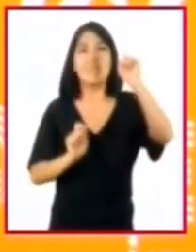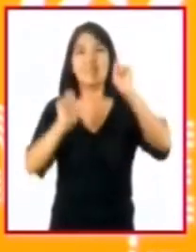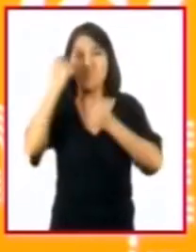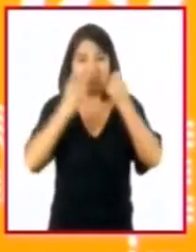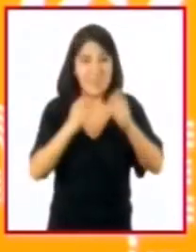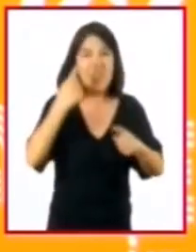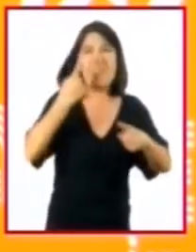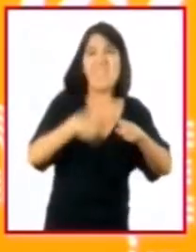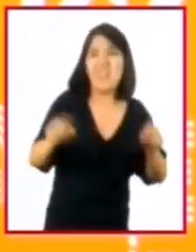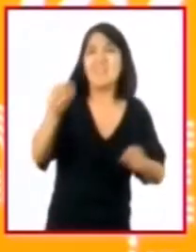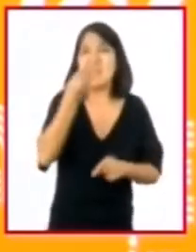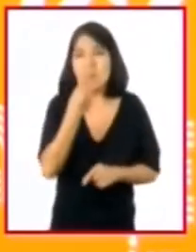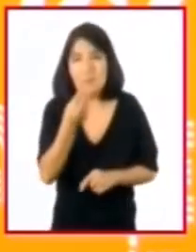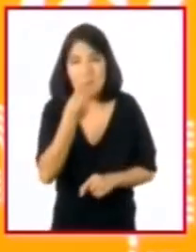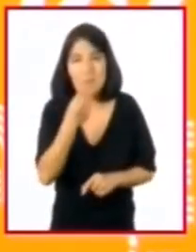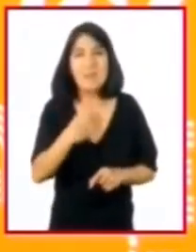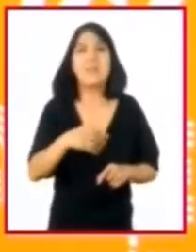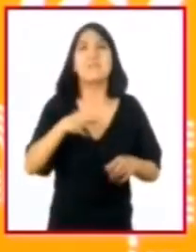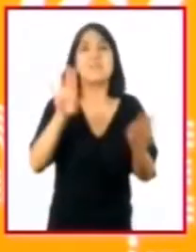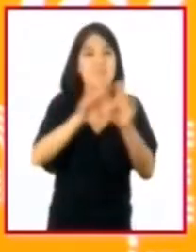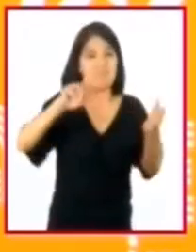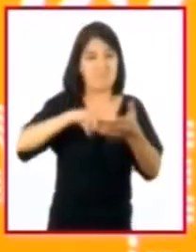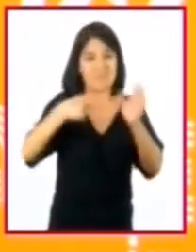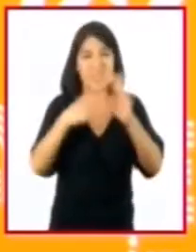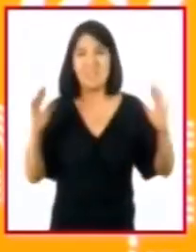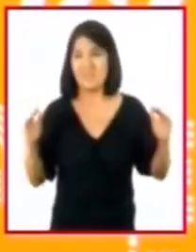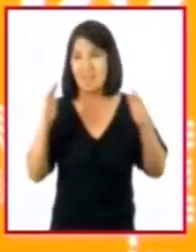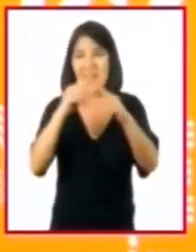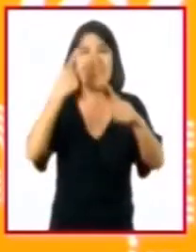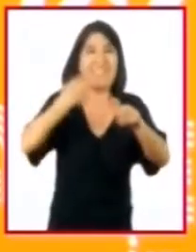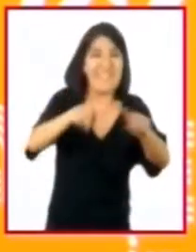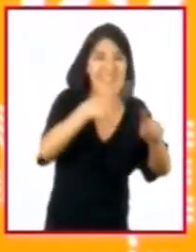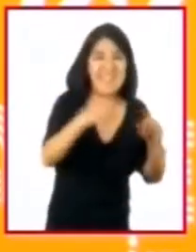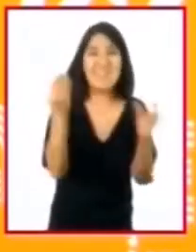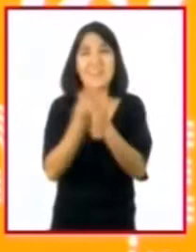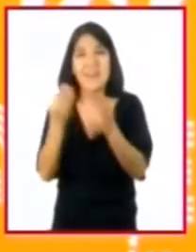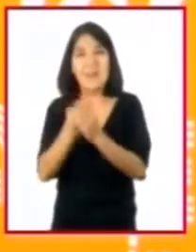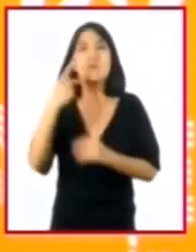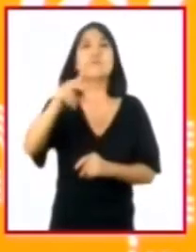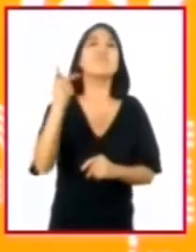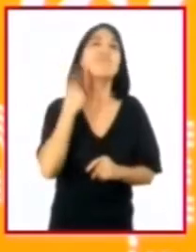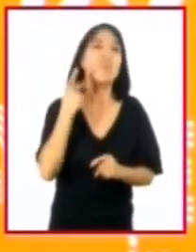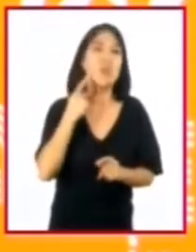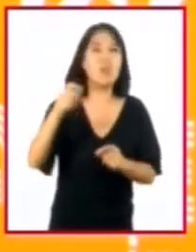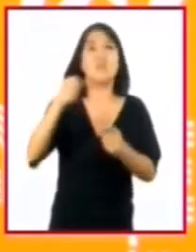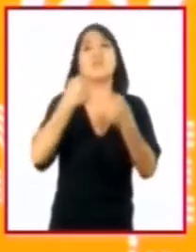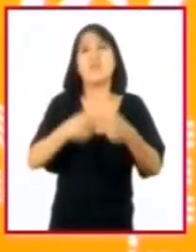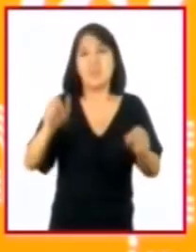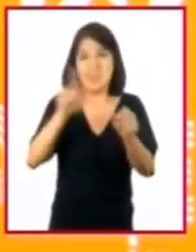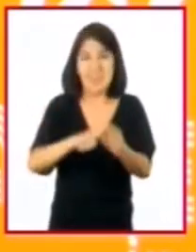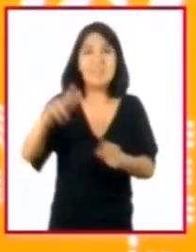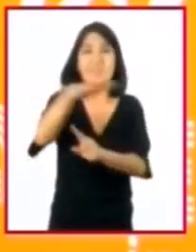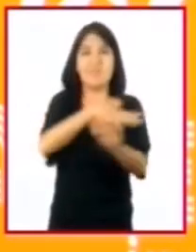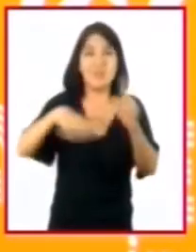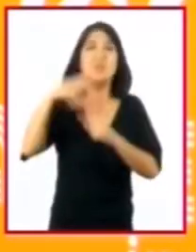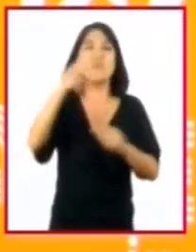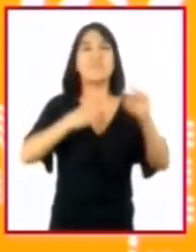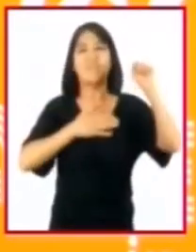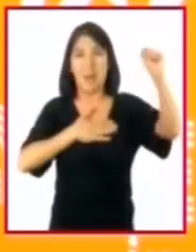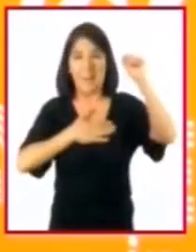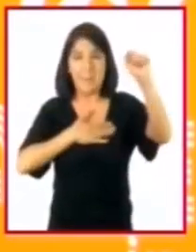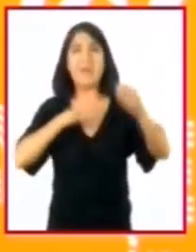de alimentación, los estilos arquitectónicos, la organización política y social y en varias manifestaciones culturales